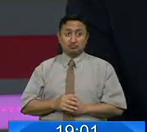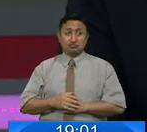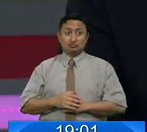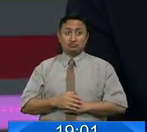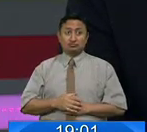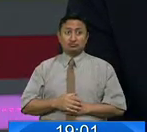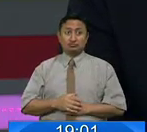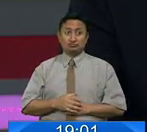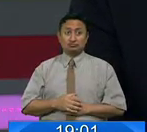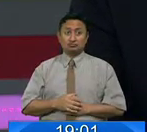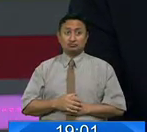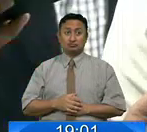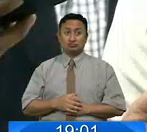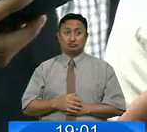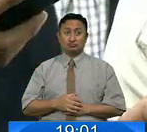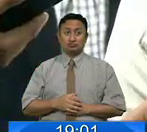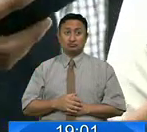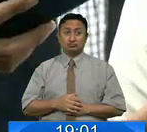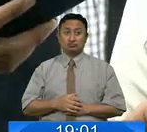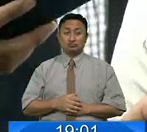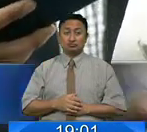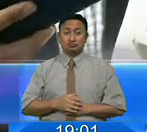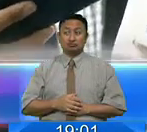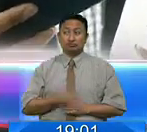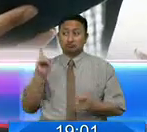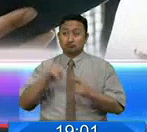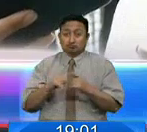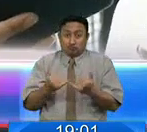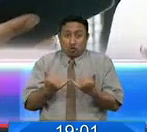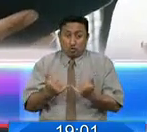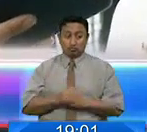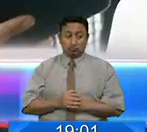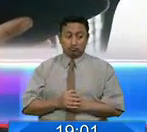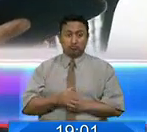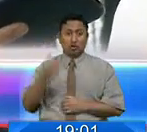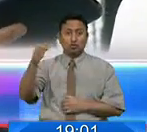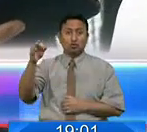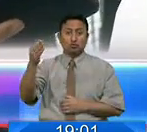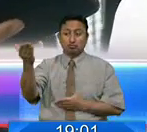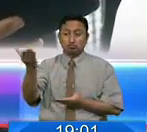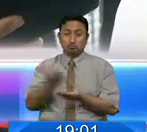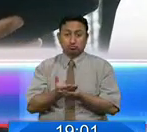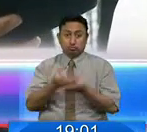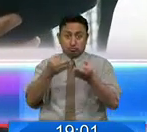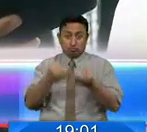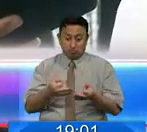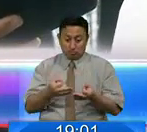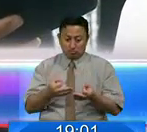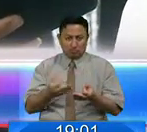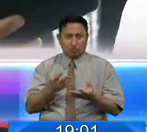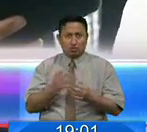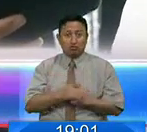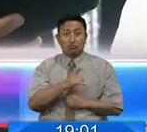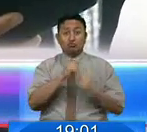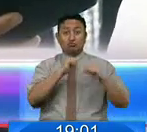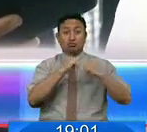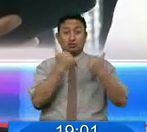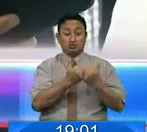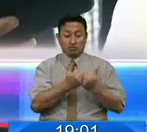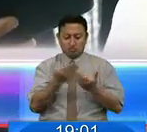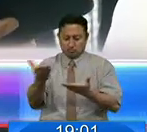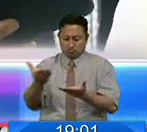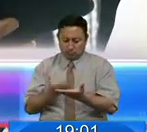consejeros creo que hasta el momento no hemos recibido ningún documento oficial de pedido de parte de la asamblea nacional